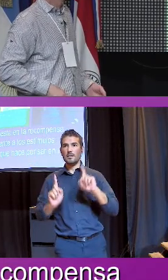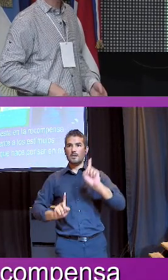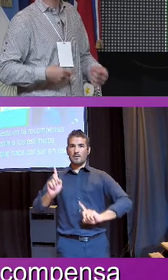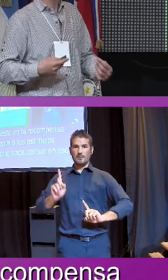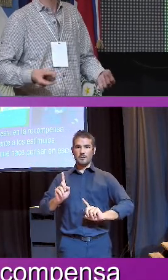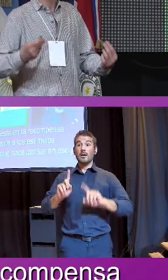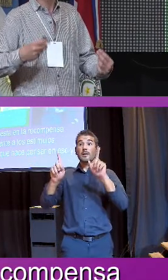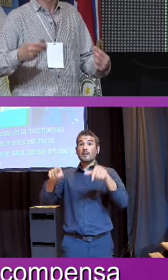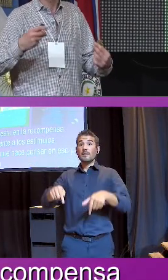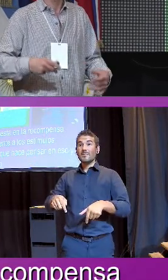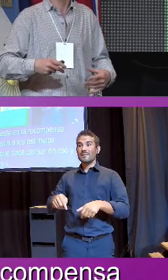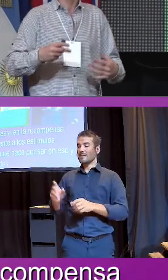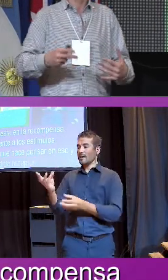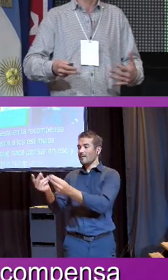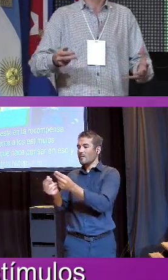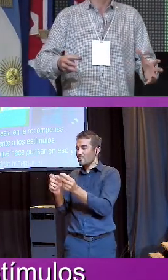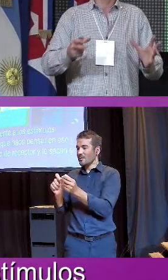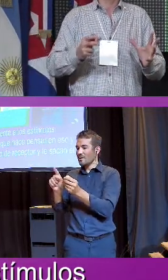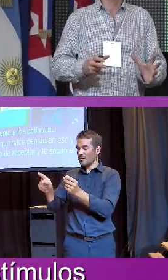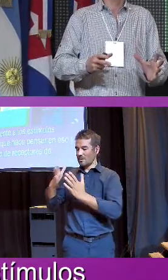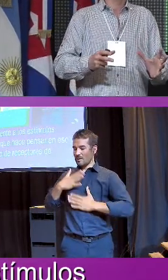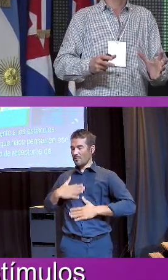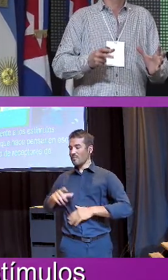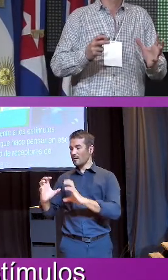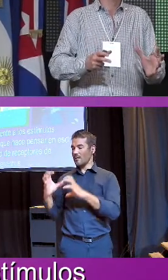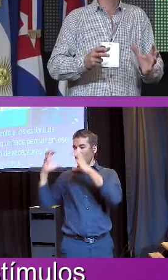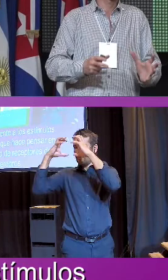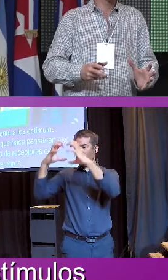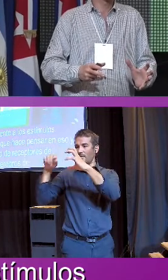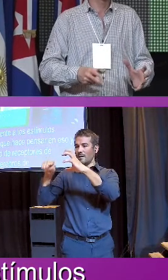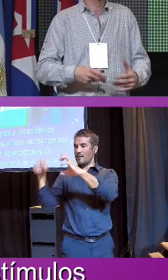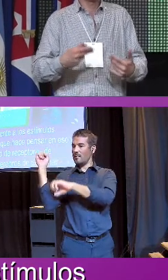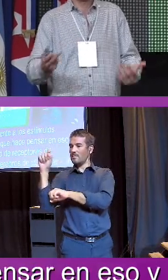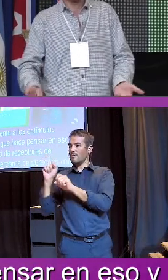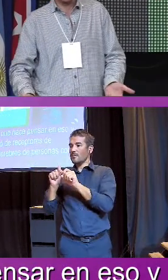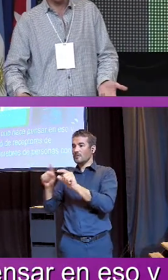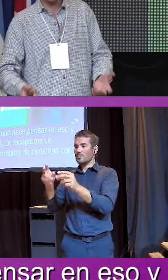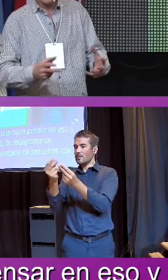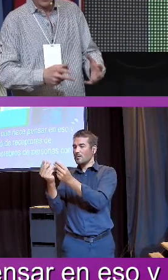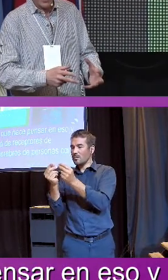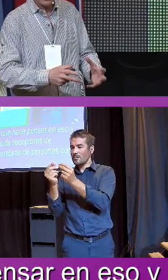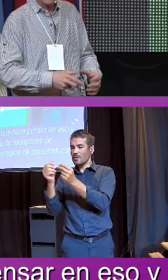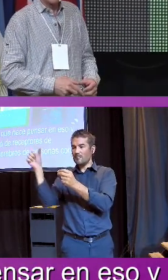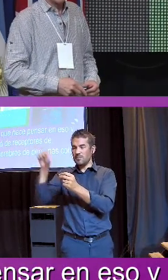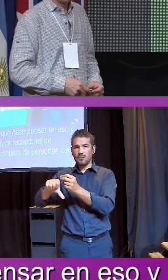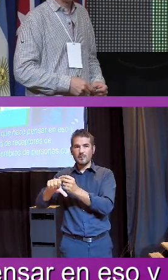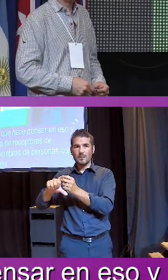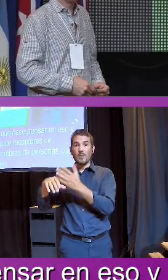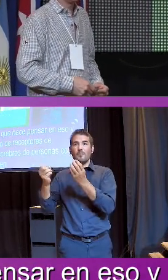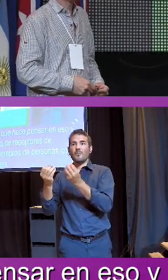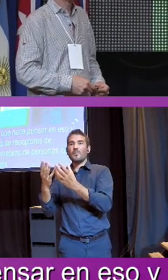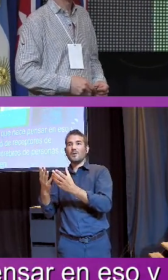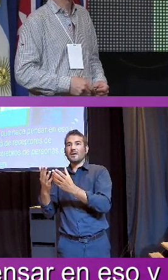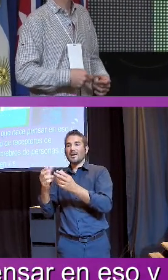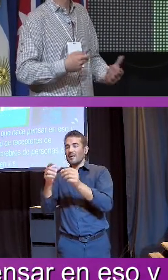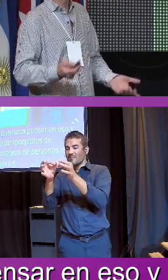describe menos cantidad de receptores a cannabinoides endógenos en los cerebros de personas con autismo. Una vez que se mueren, le miden